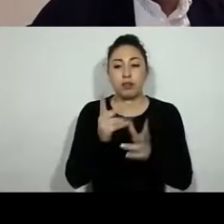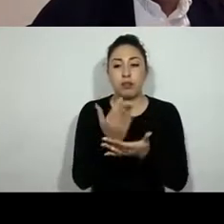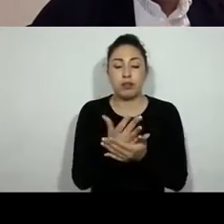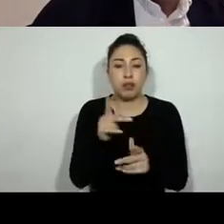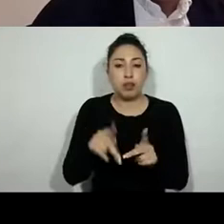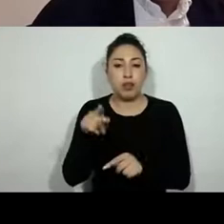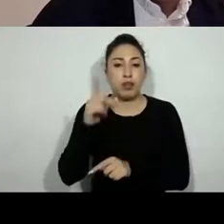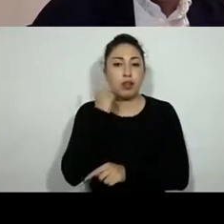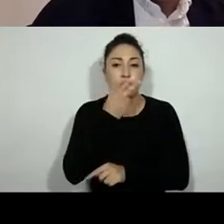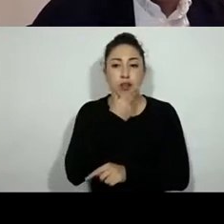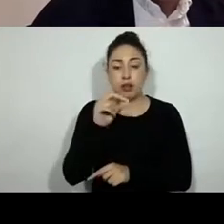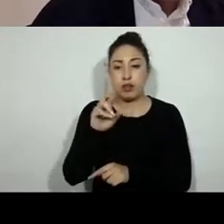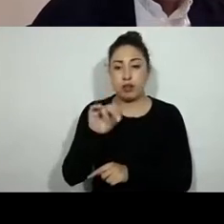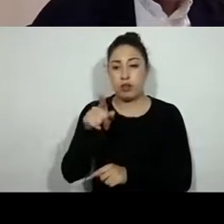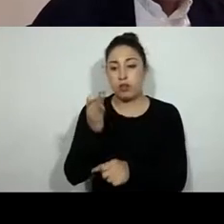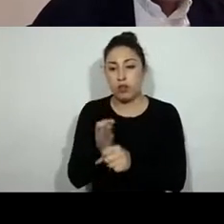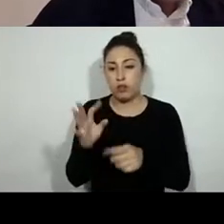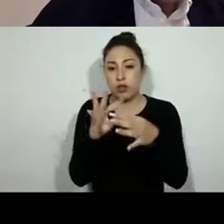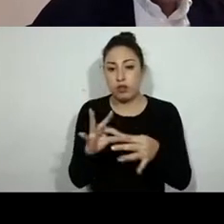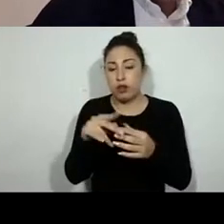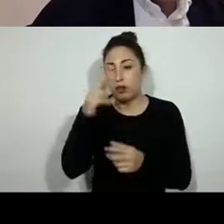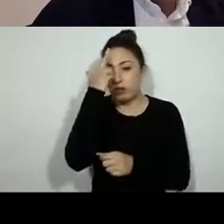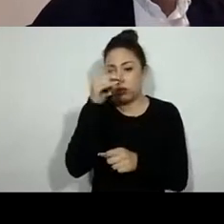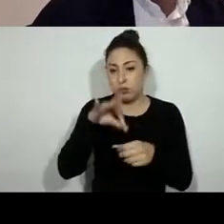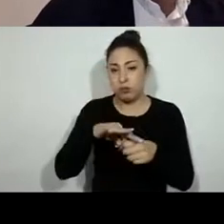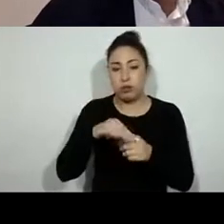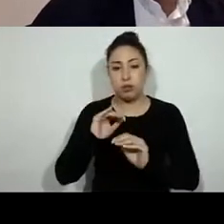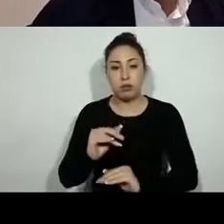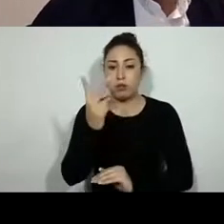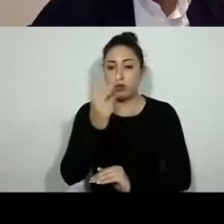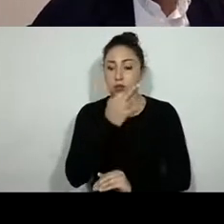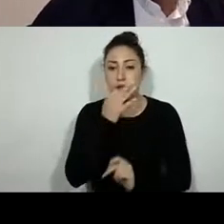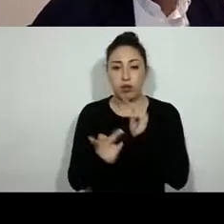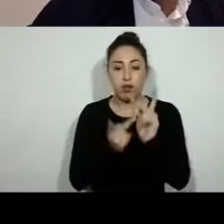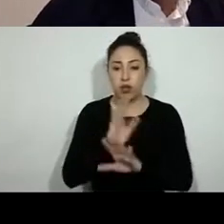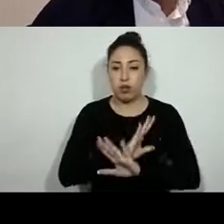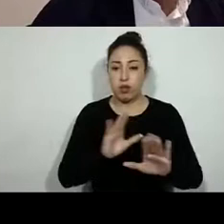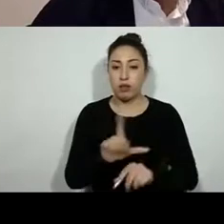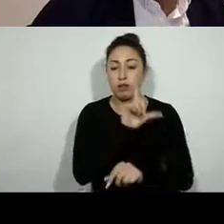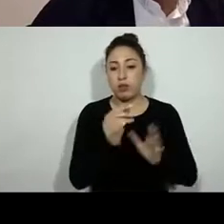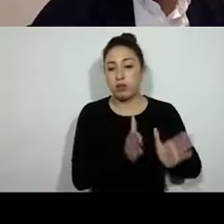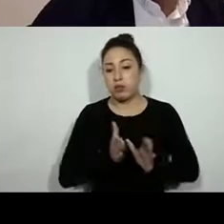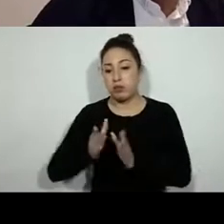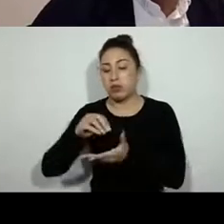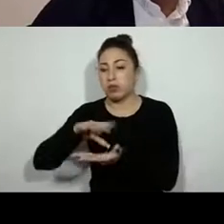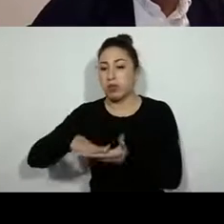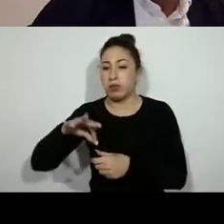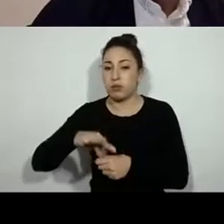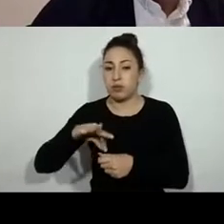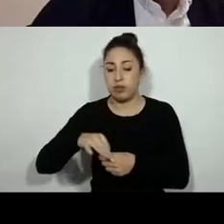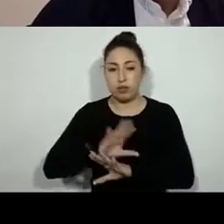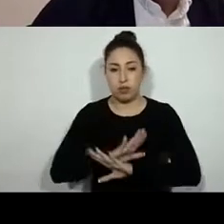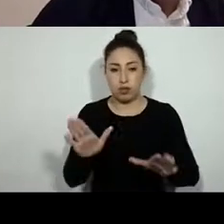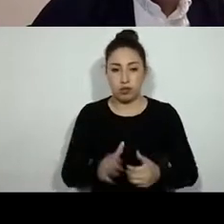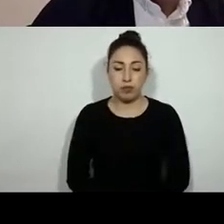y pasamos inmediatamente después, con 2 minutos, para razonar su voto, pasamos a la